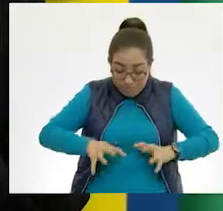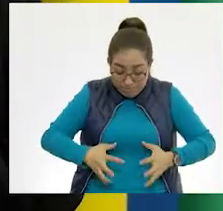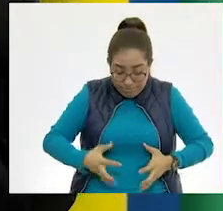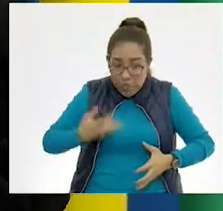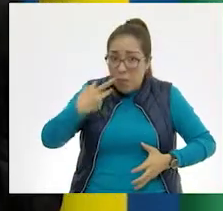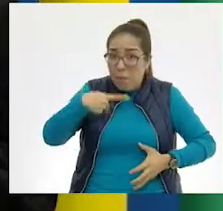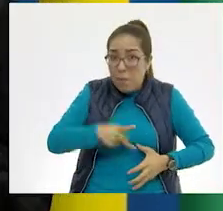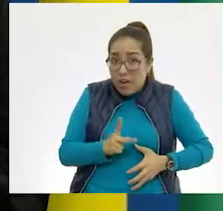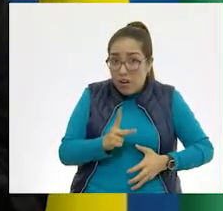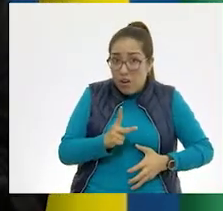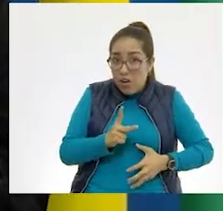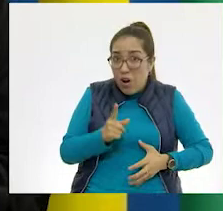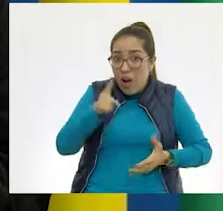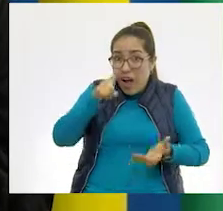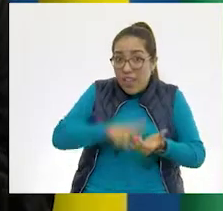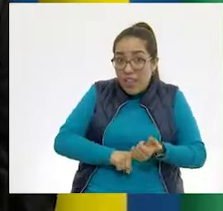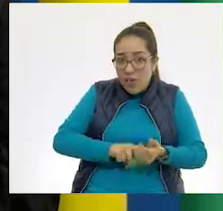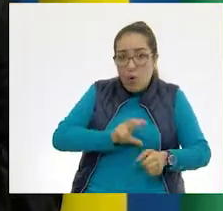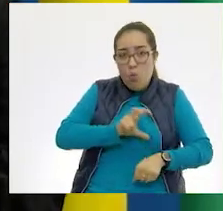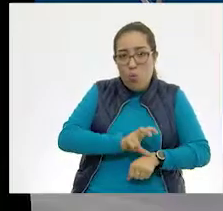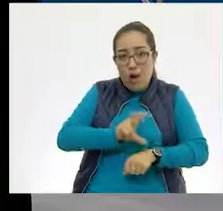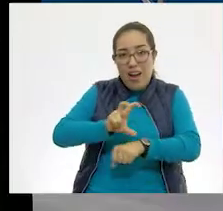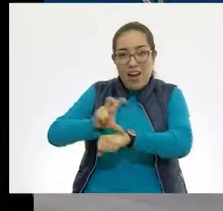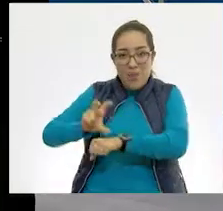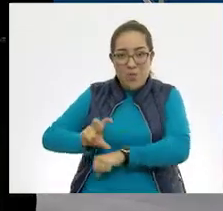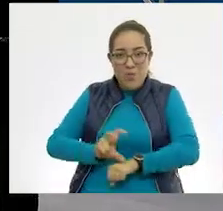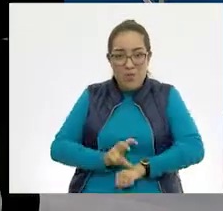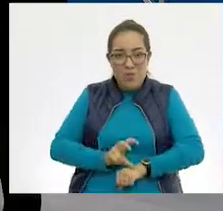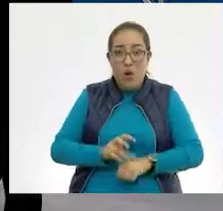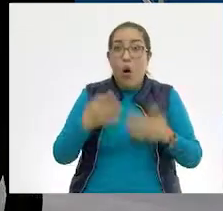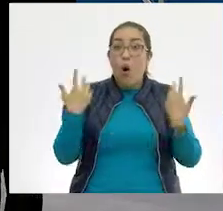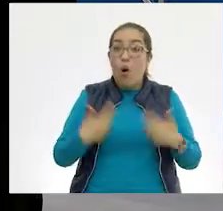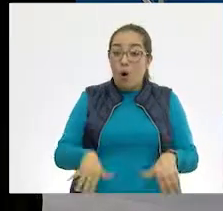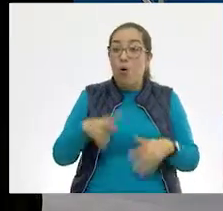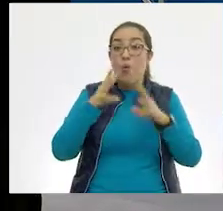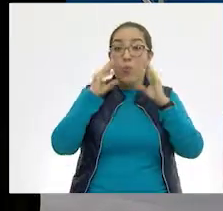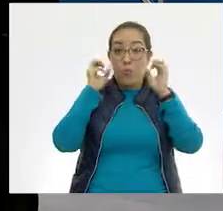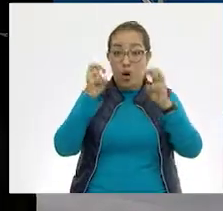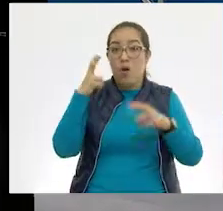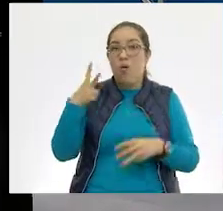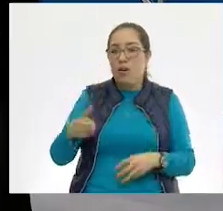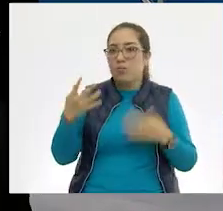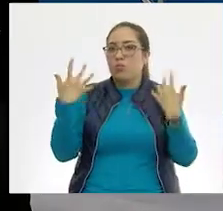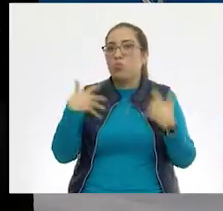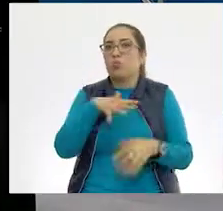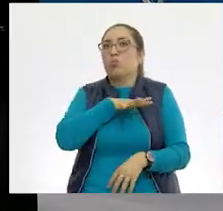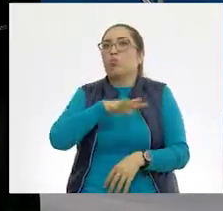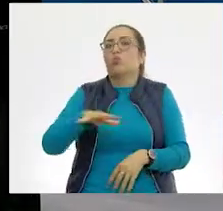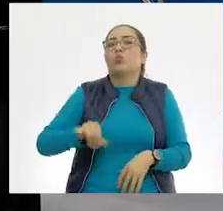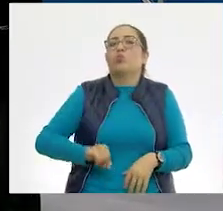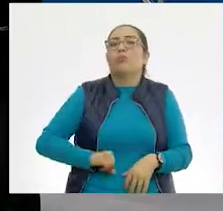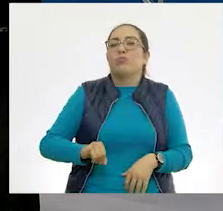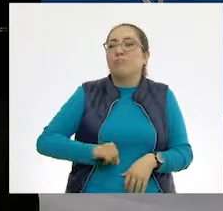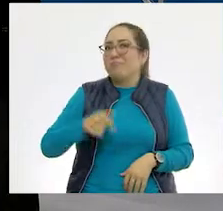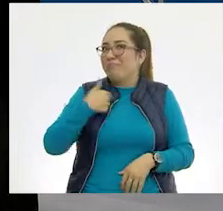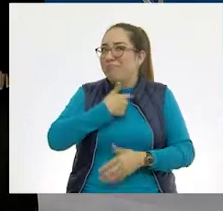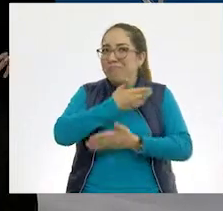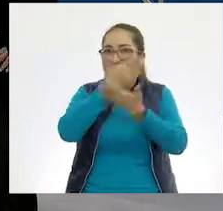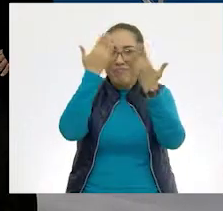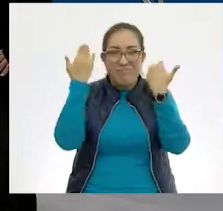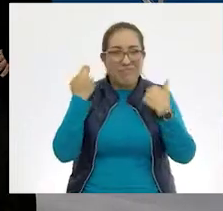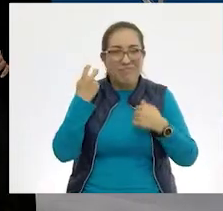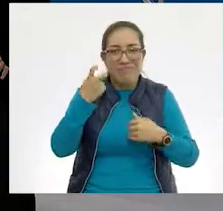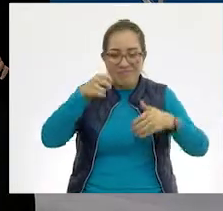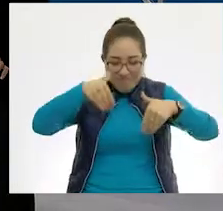desarrollan completamente en un huevo. Wow, pues eso sí es muy impresionante, maestro. Nunca me hubiera imaginado este tipo